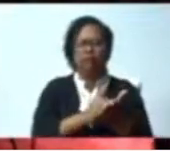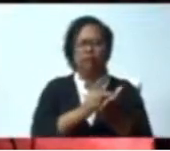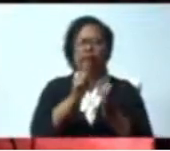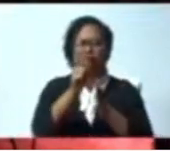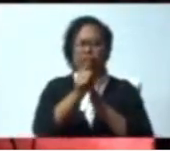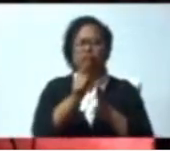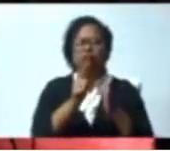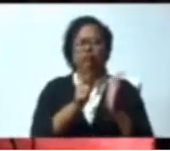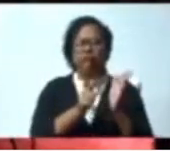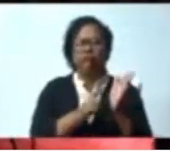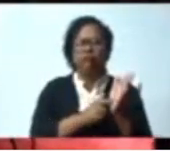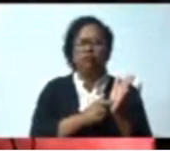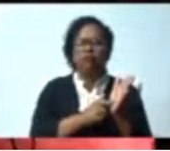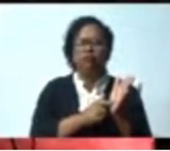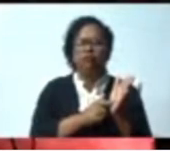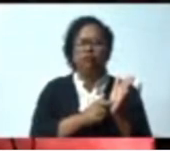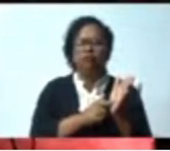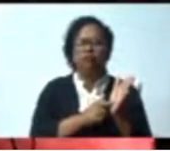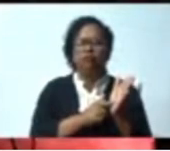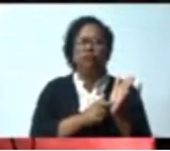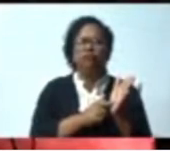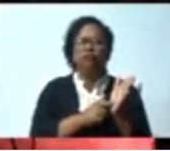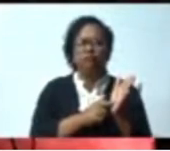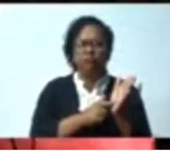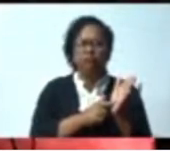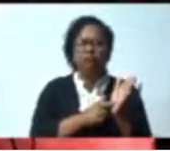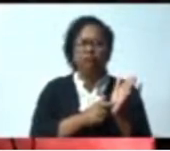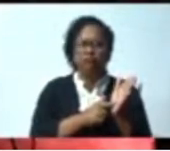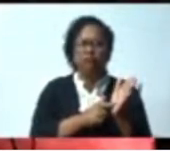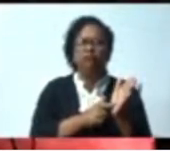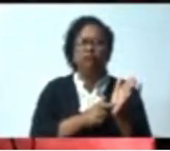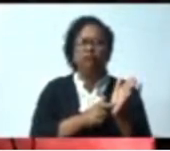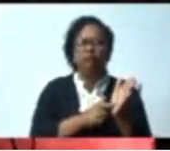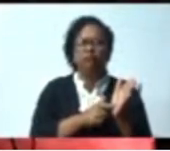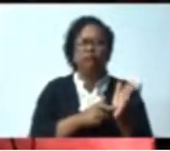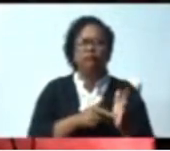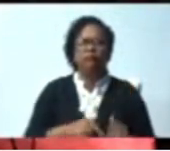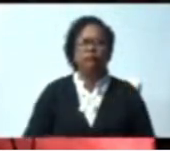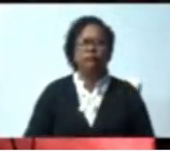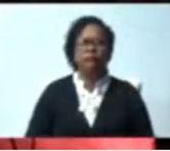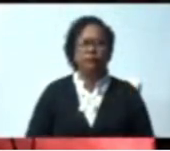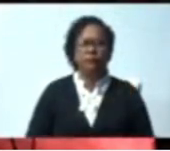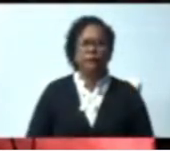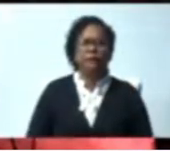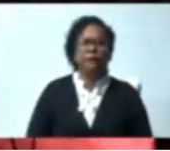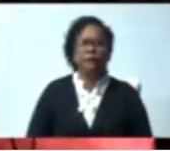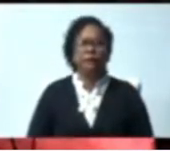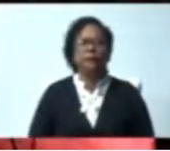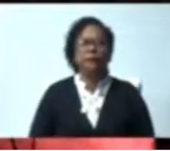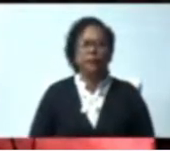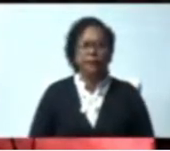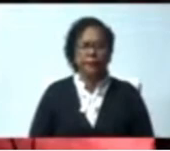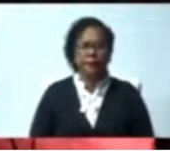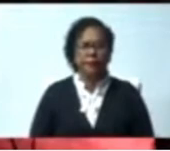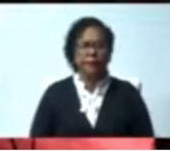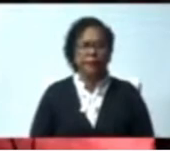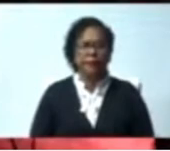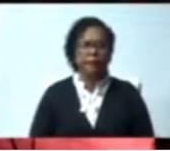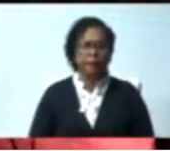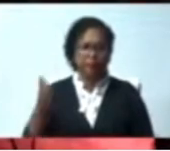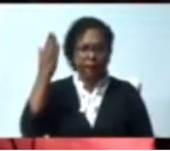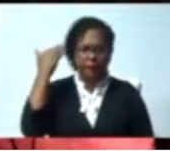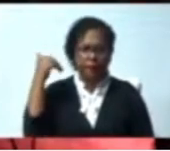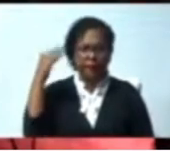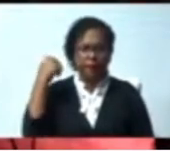adelante qué puede pasar. Nosotros, que en una ocasión fuimos miembro de la